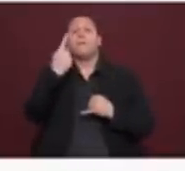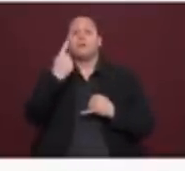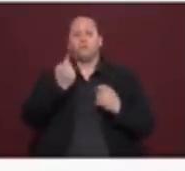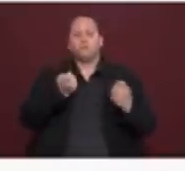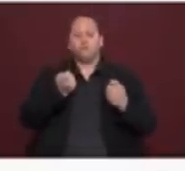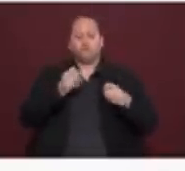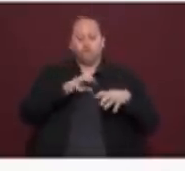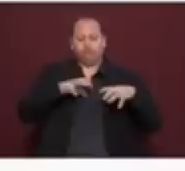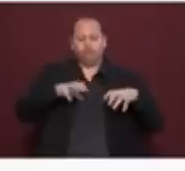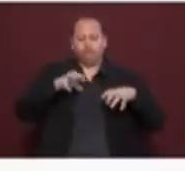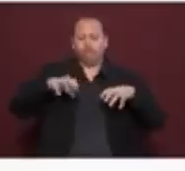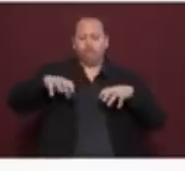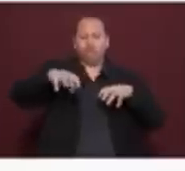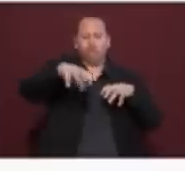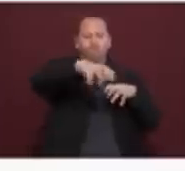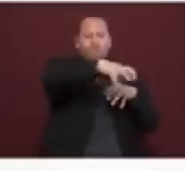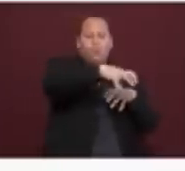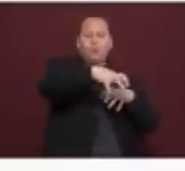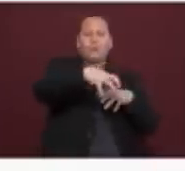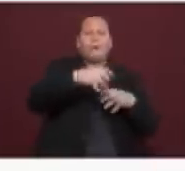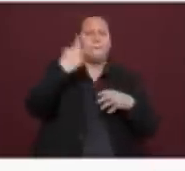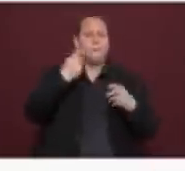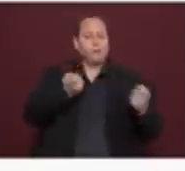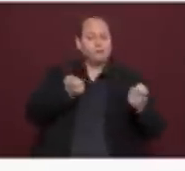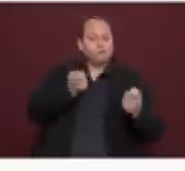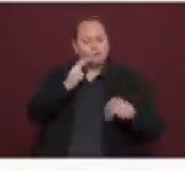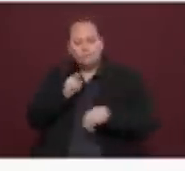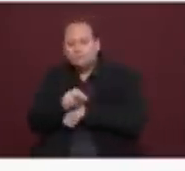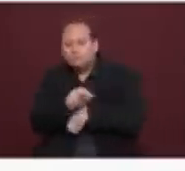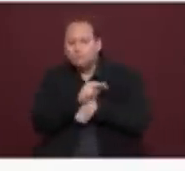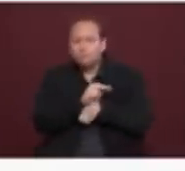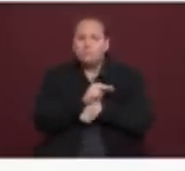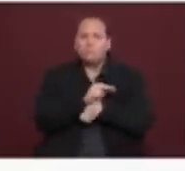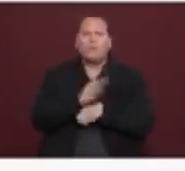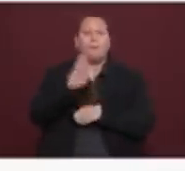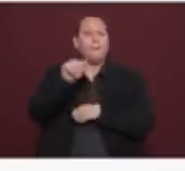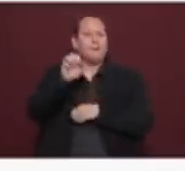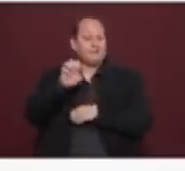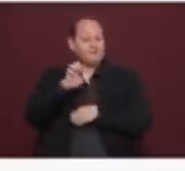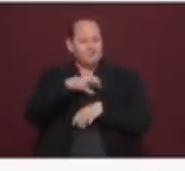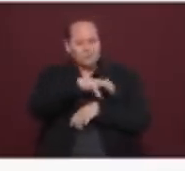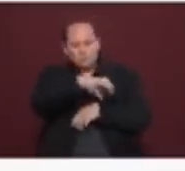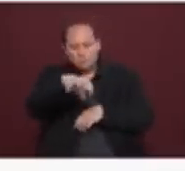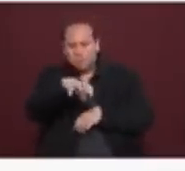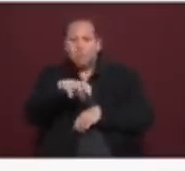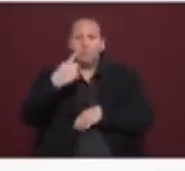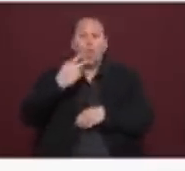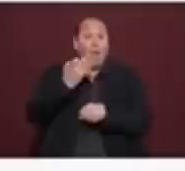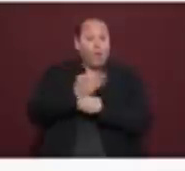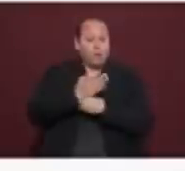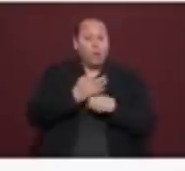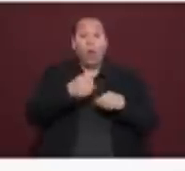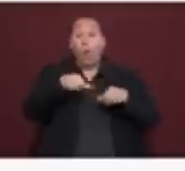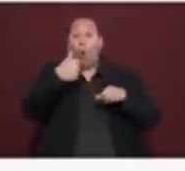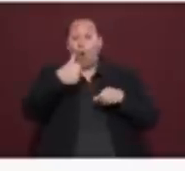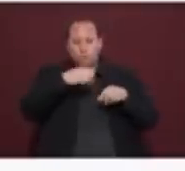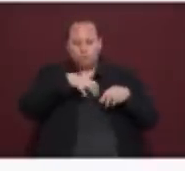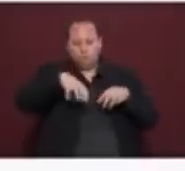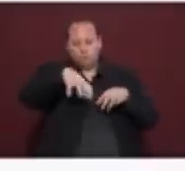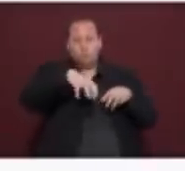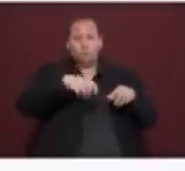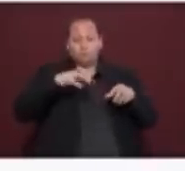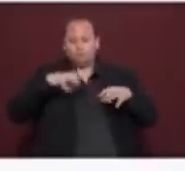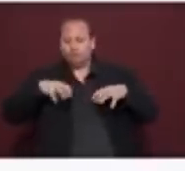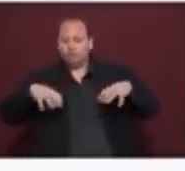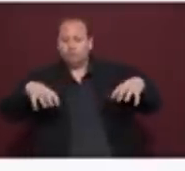mixtas gracias a 21 bases de operaciones mixtas que están trabajando en estos sectores estas bases están